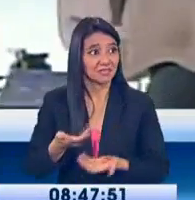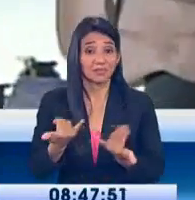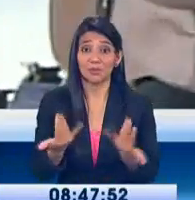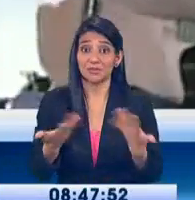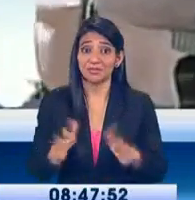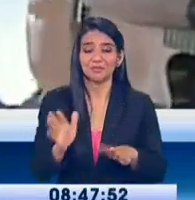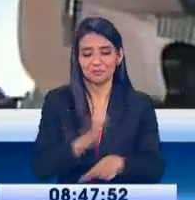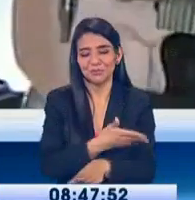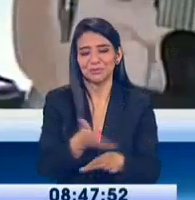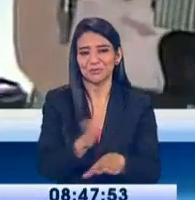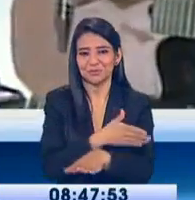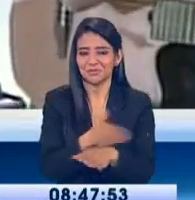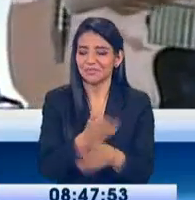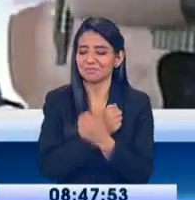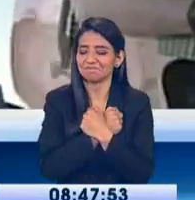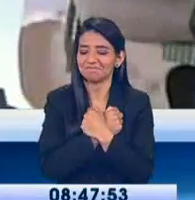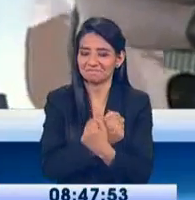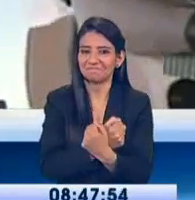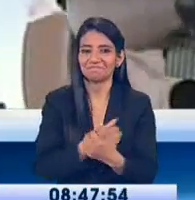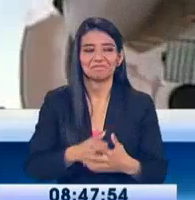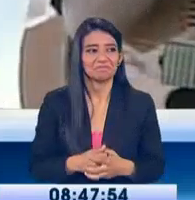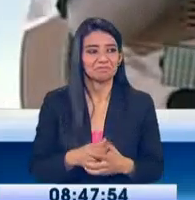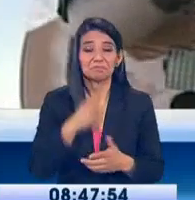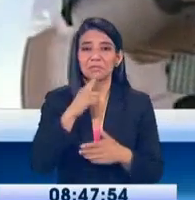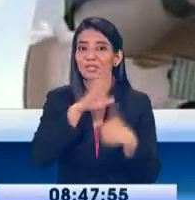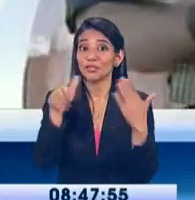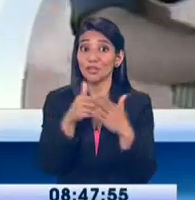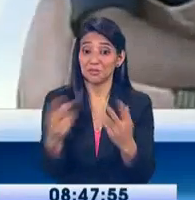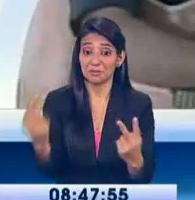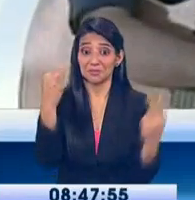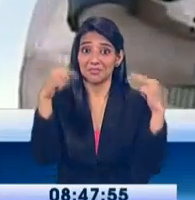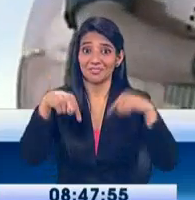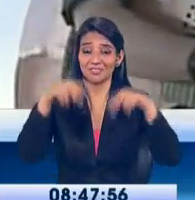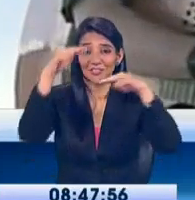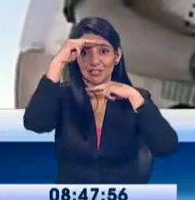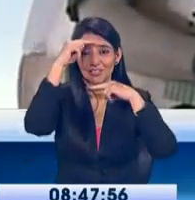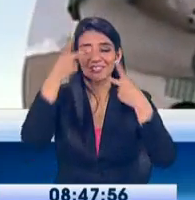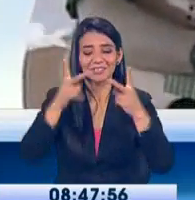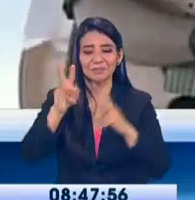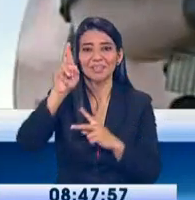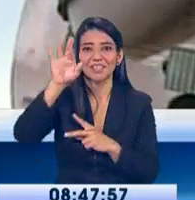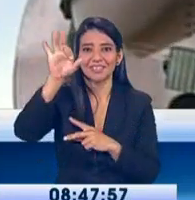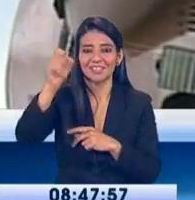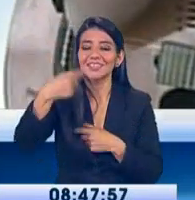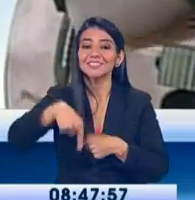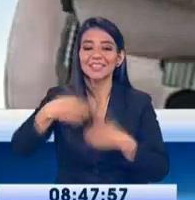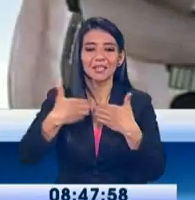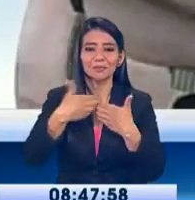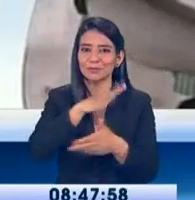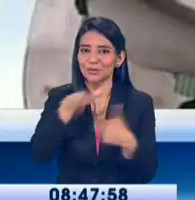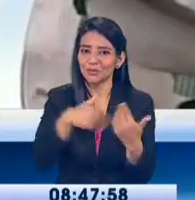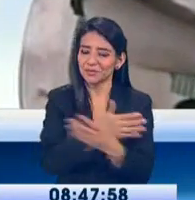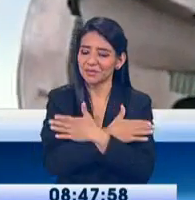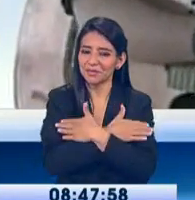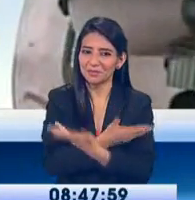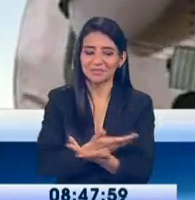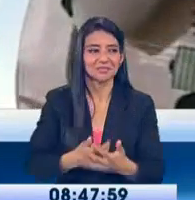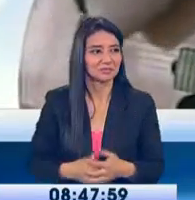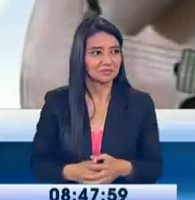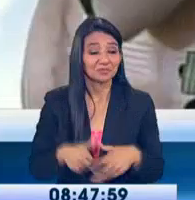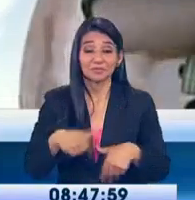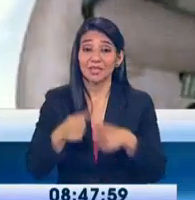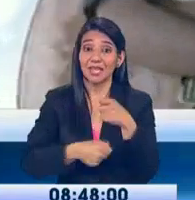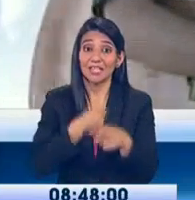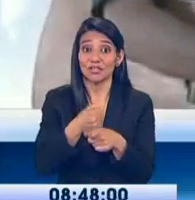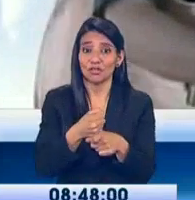hacerlo con música, con todo el cariño del mundo. Para toda la gente que nos está viendo y para todo el equipo de RTS, un abrazo gigante. Y nada, que este